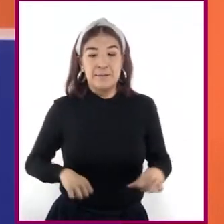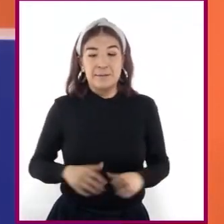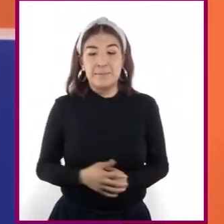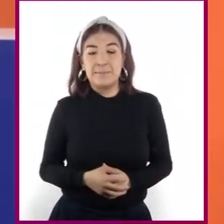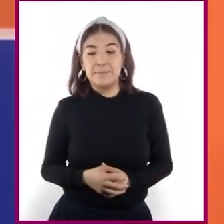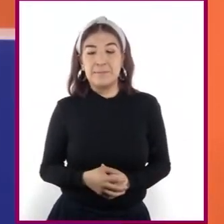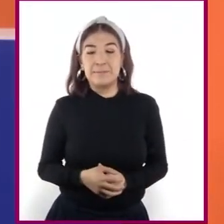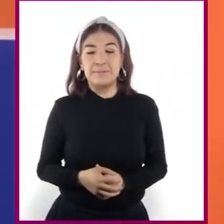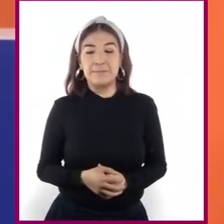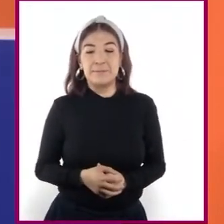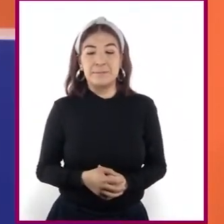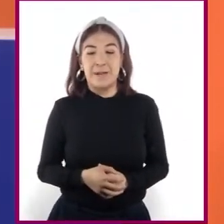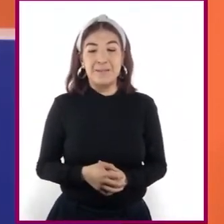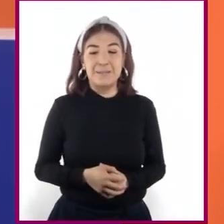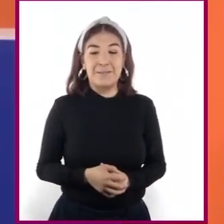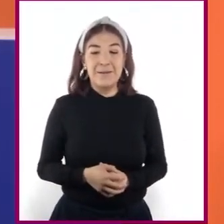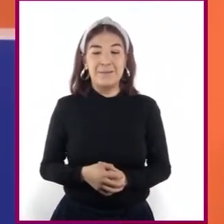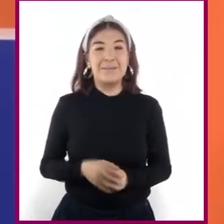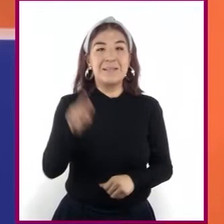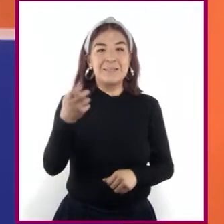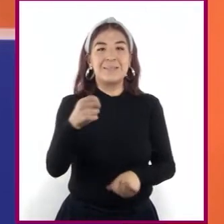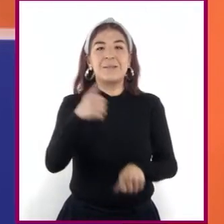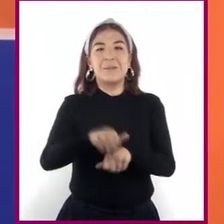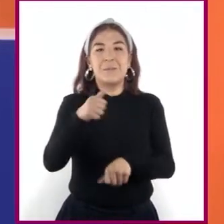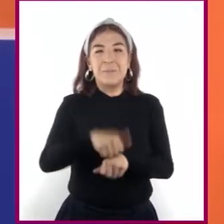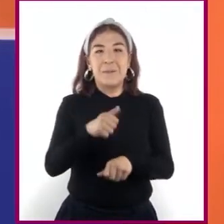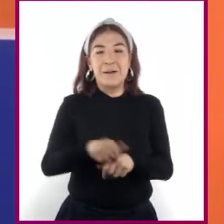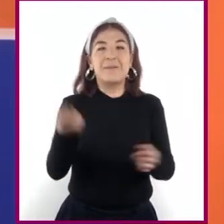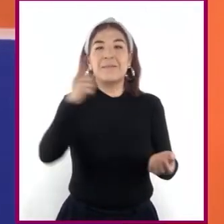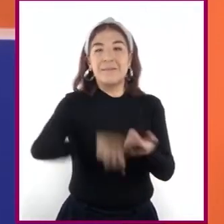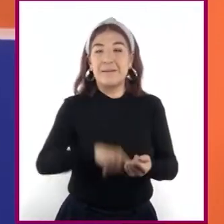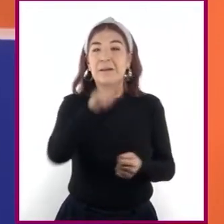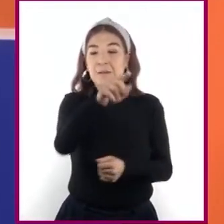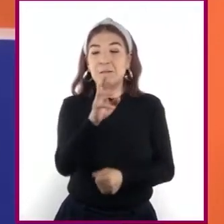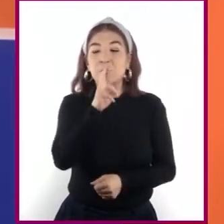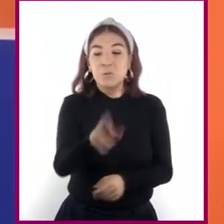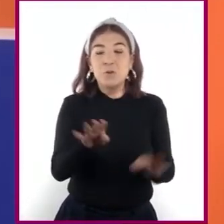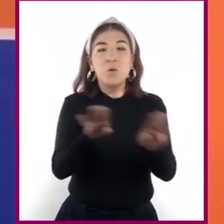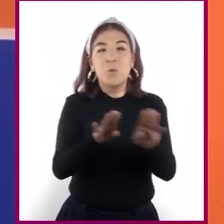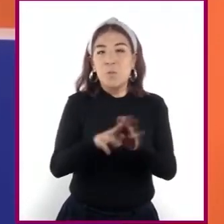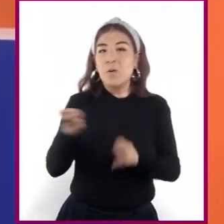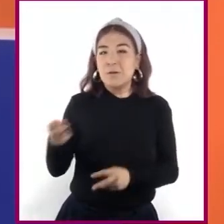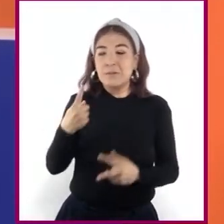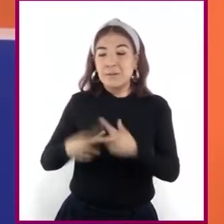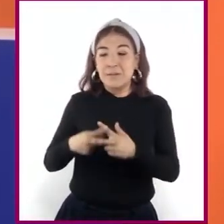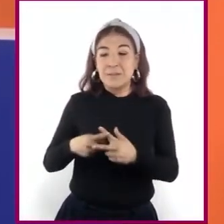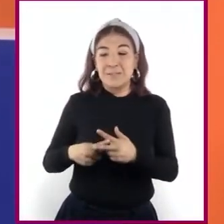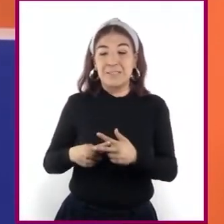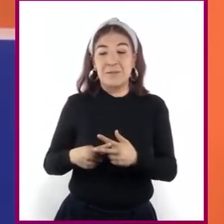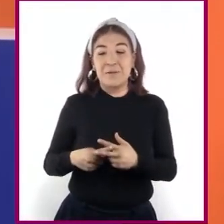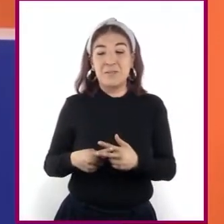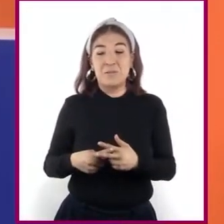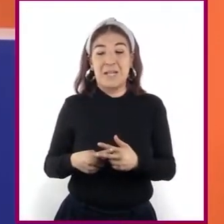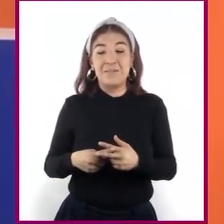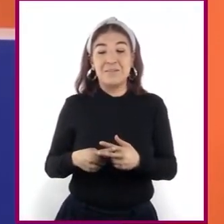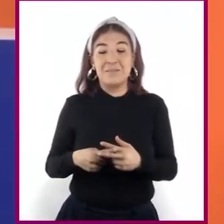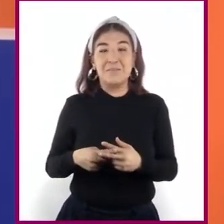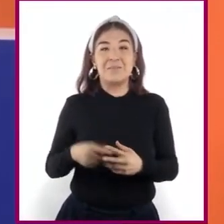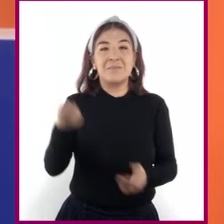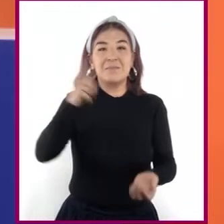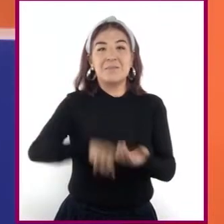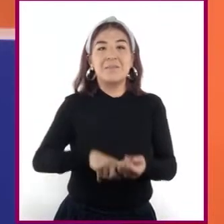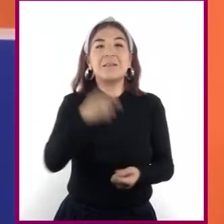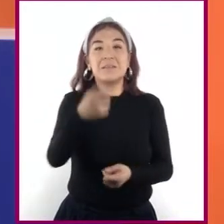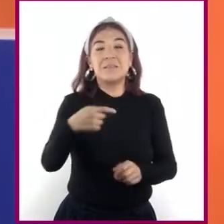una sustracción de números negativos. En casa, ¿recuerdan cómo resolver estas operaciones? Para poder realizar esta